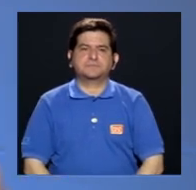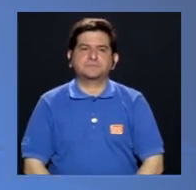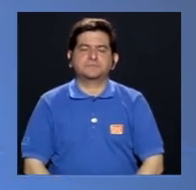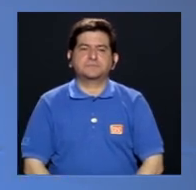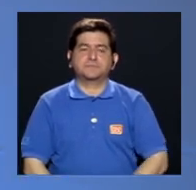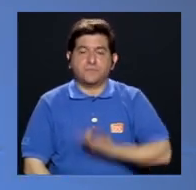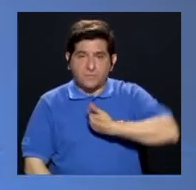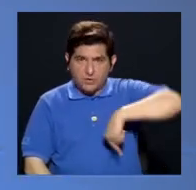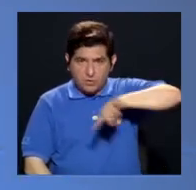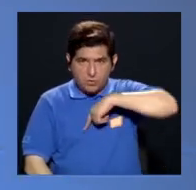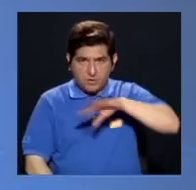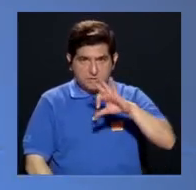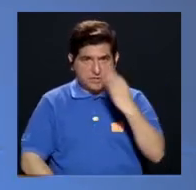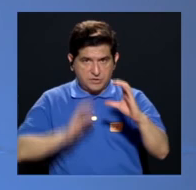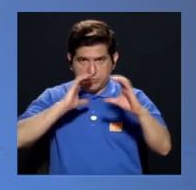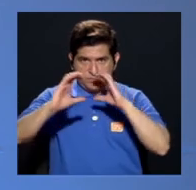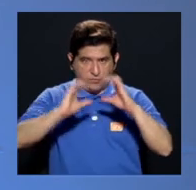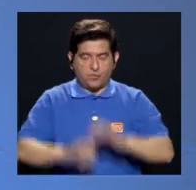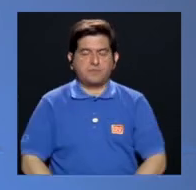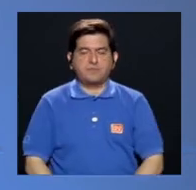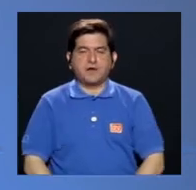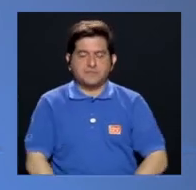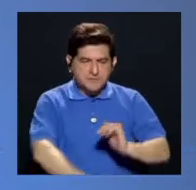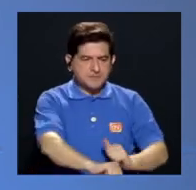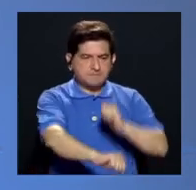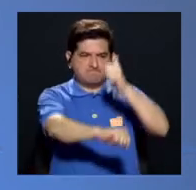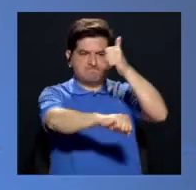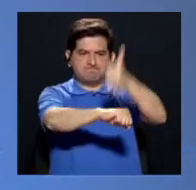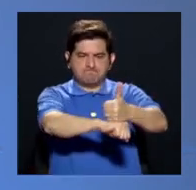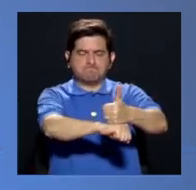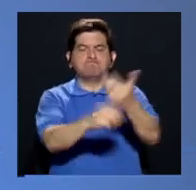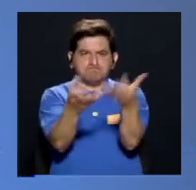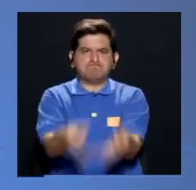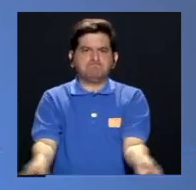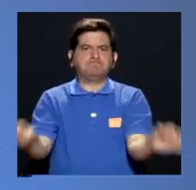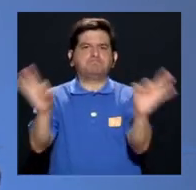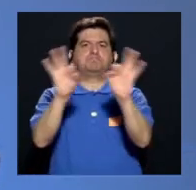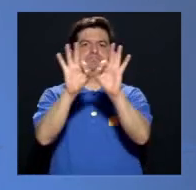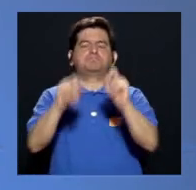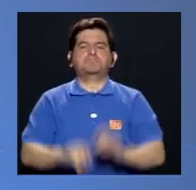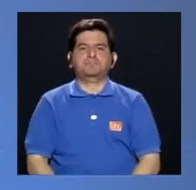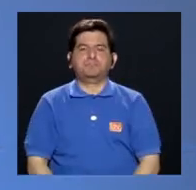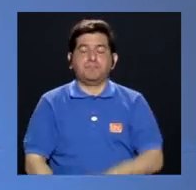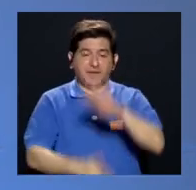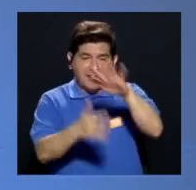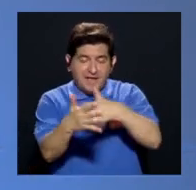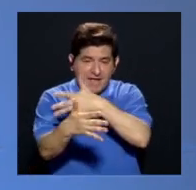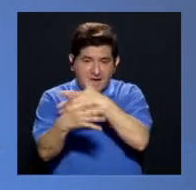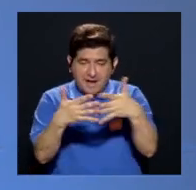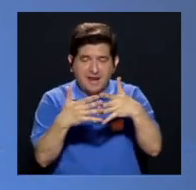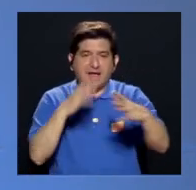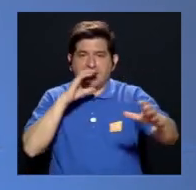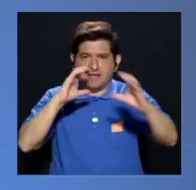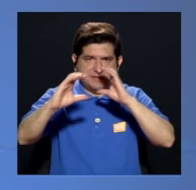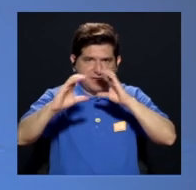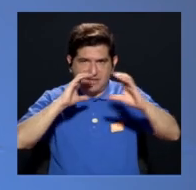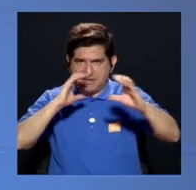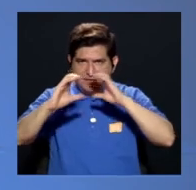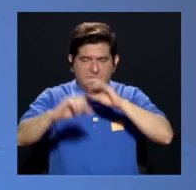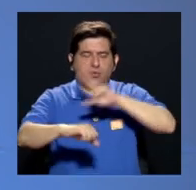Entonces, nuestros medios se han posicionado muy significativamente en la agenda